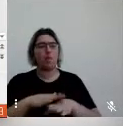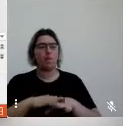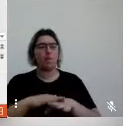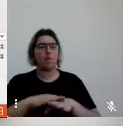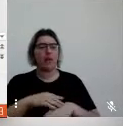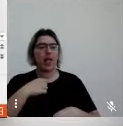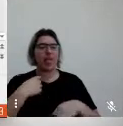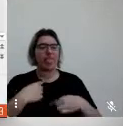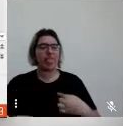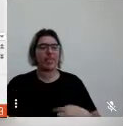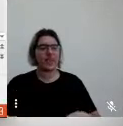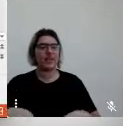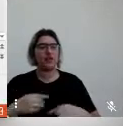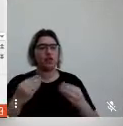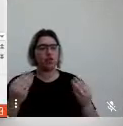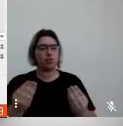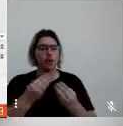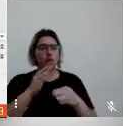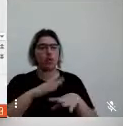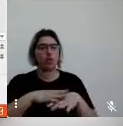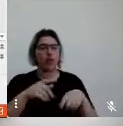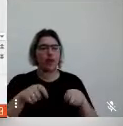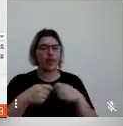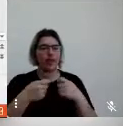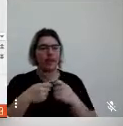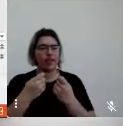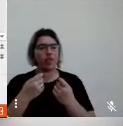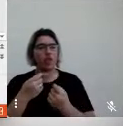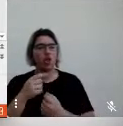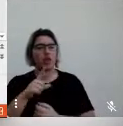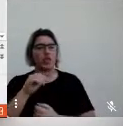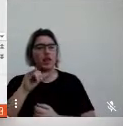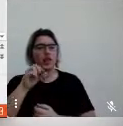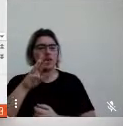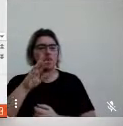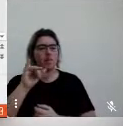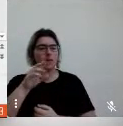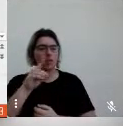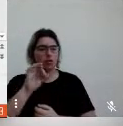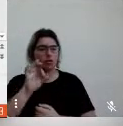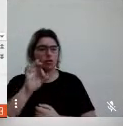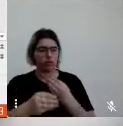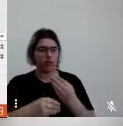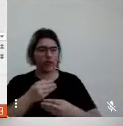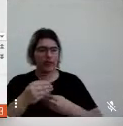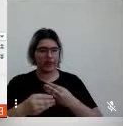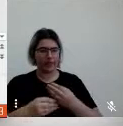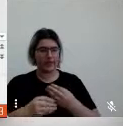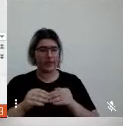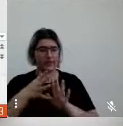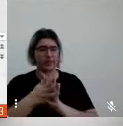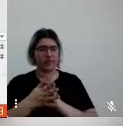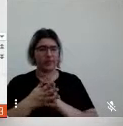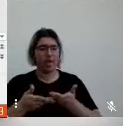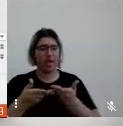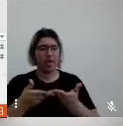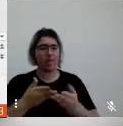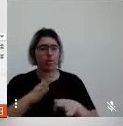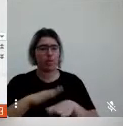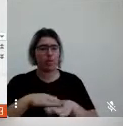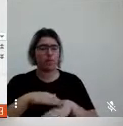Facilitan toda la degradación de los lípidos, y ejercen todas esas funciones. Entonces van a ayudar a que todas las grasas